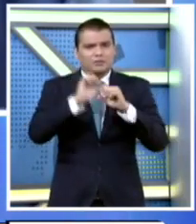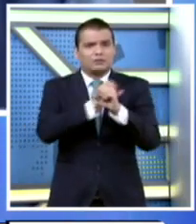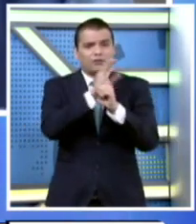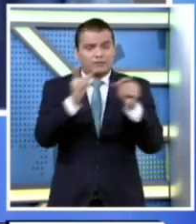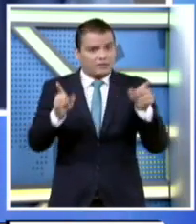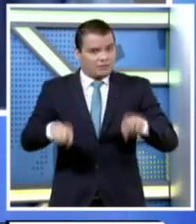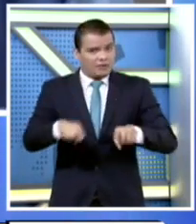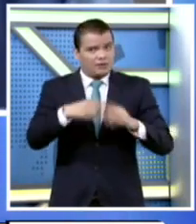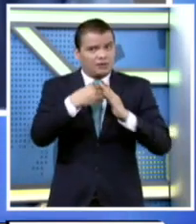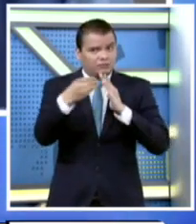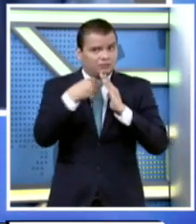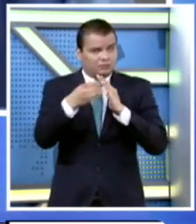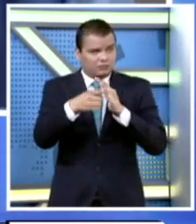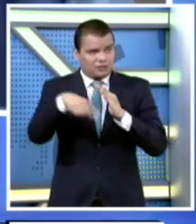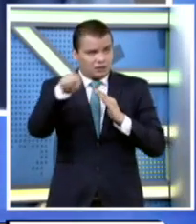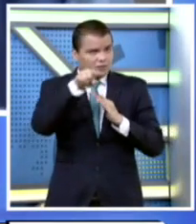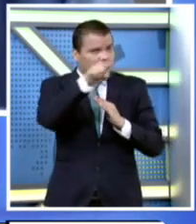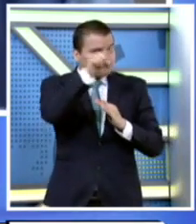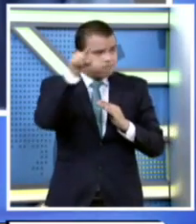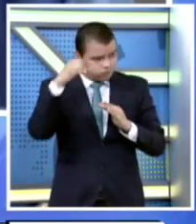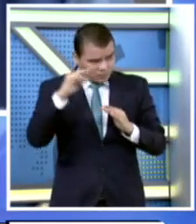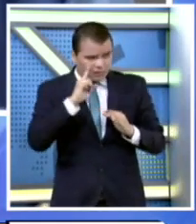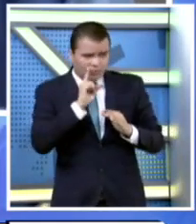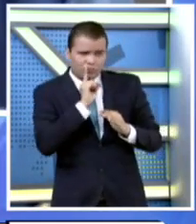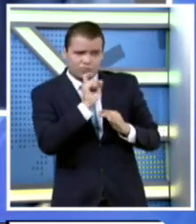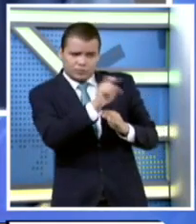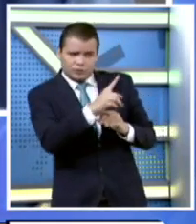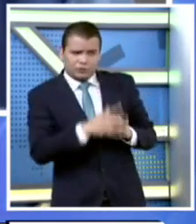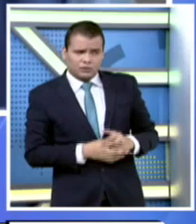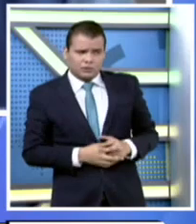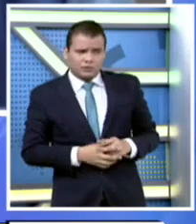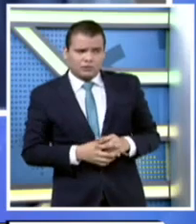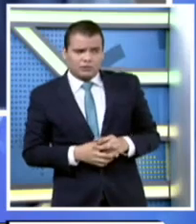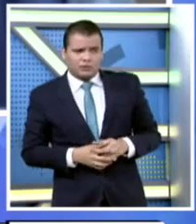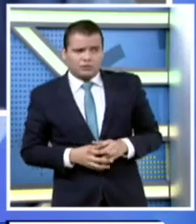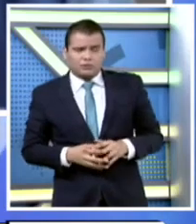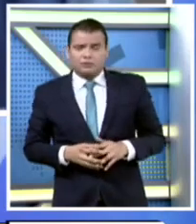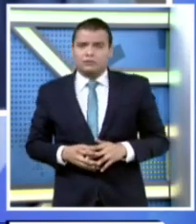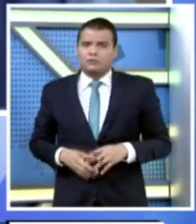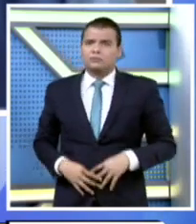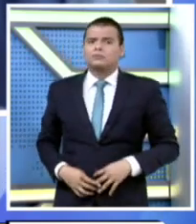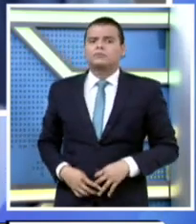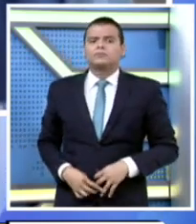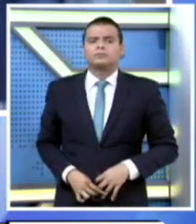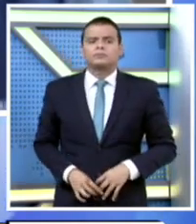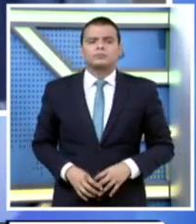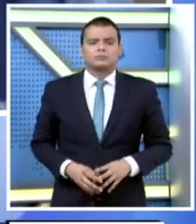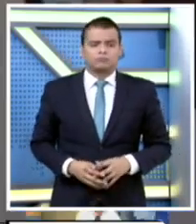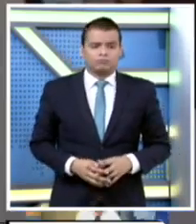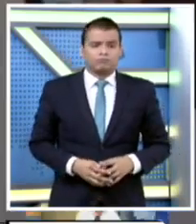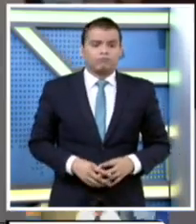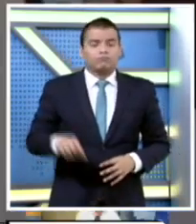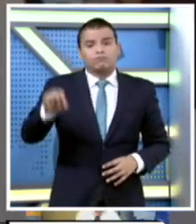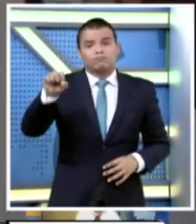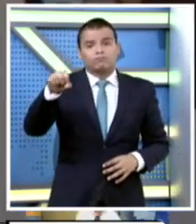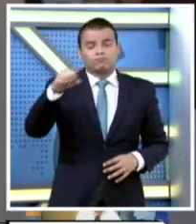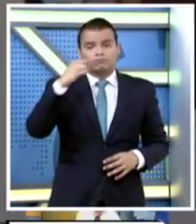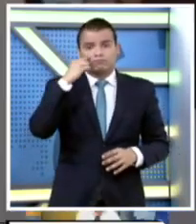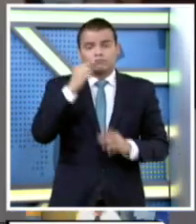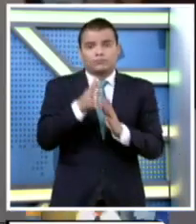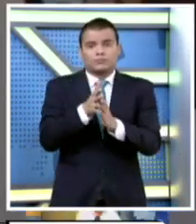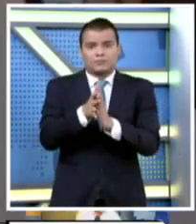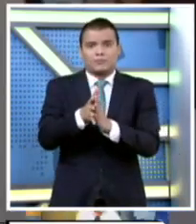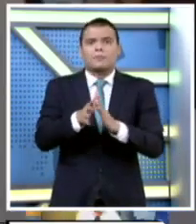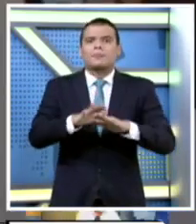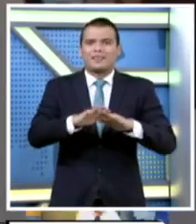y que estén violando la cuarentena y poniendo en peligro a otras personas en su barrio, en su propia casa? Sí, nosotros tenemos